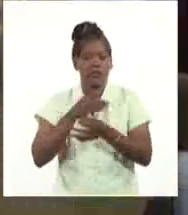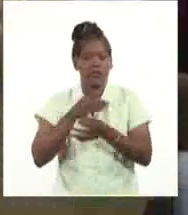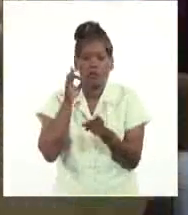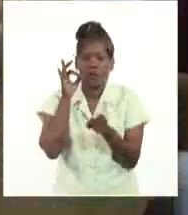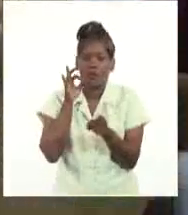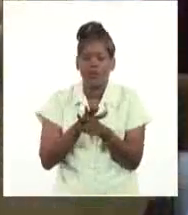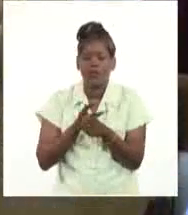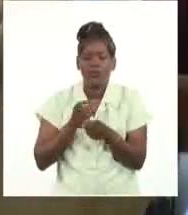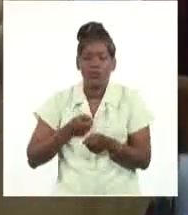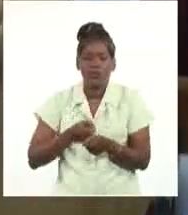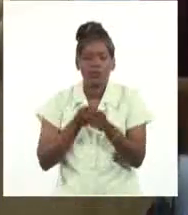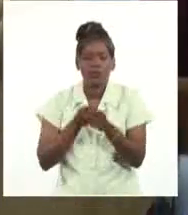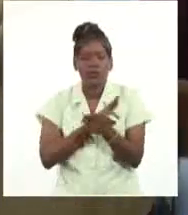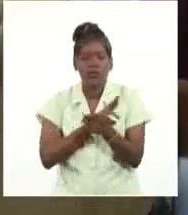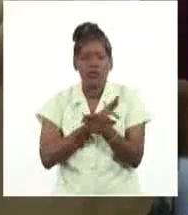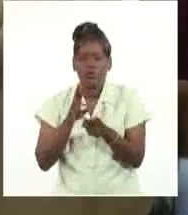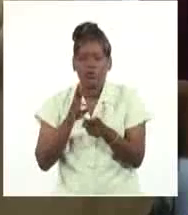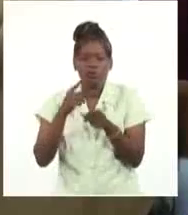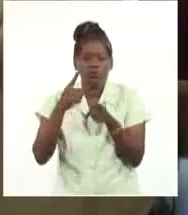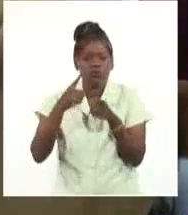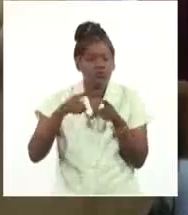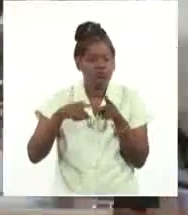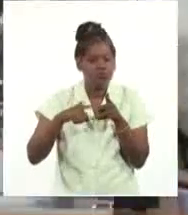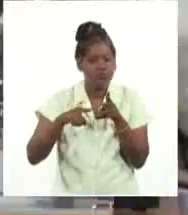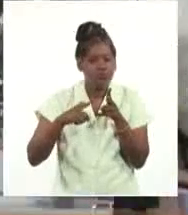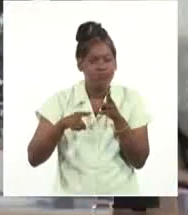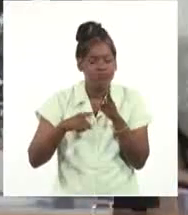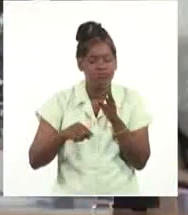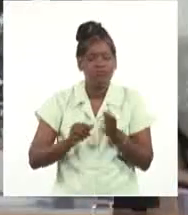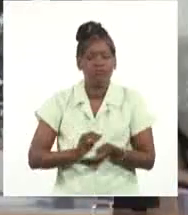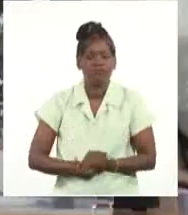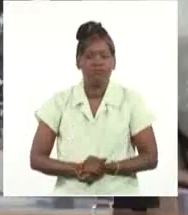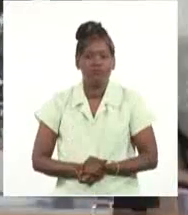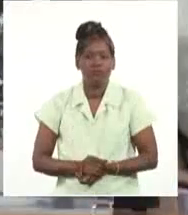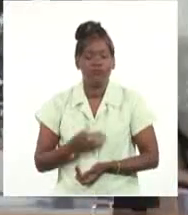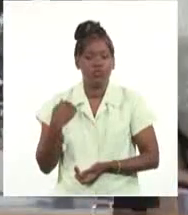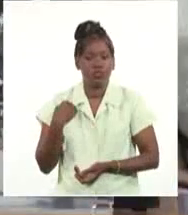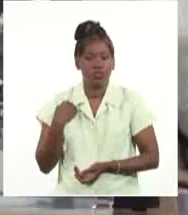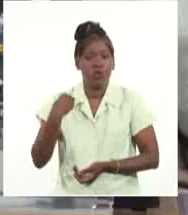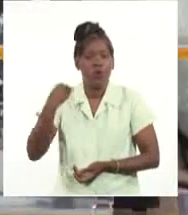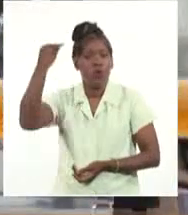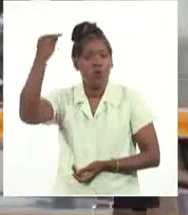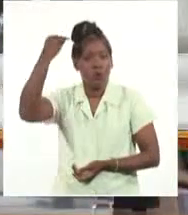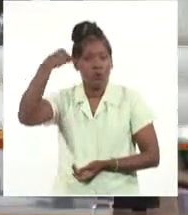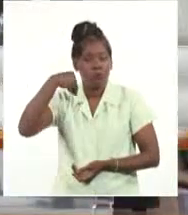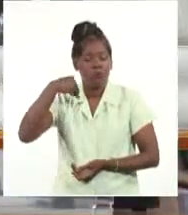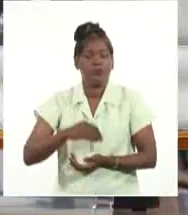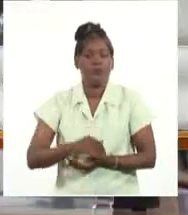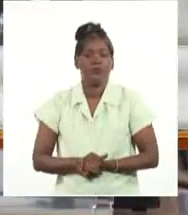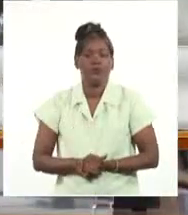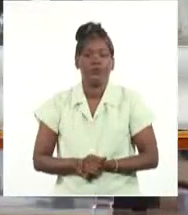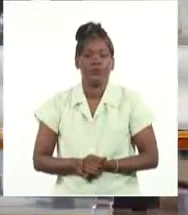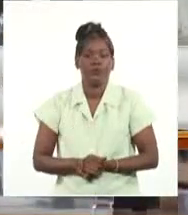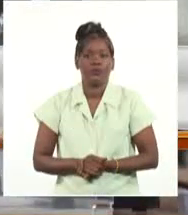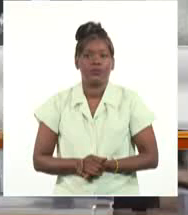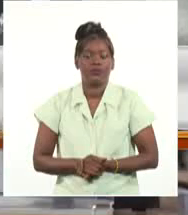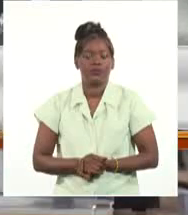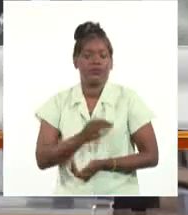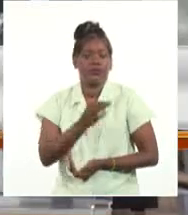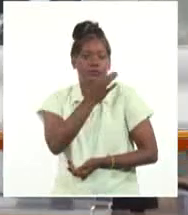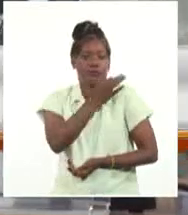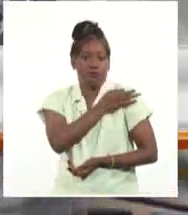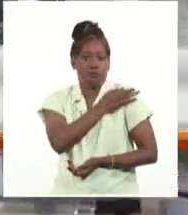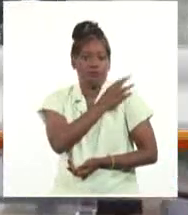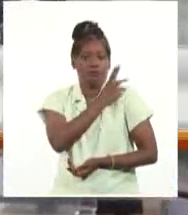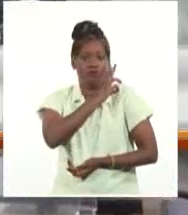Triunfante después de 1959. Y yo sé que fue por petición del comandante